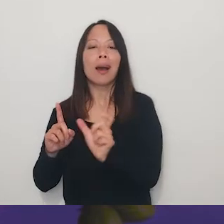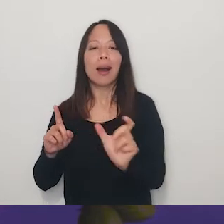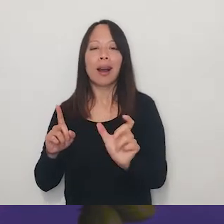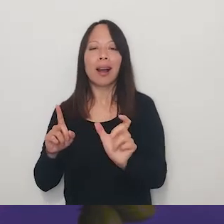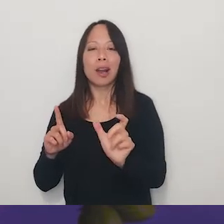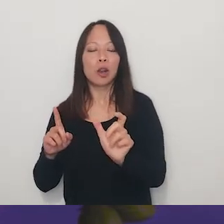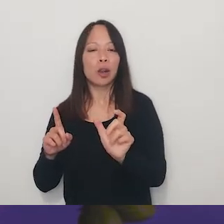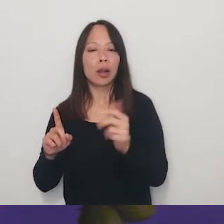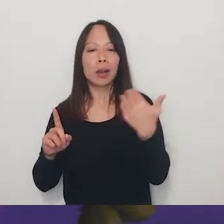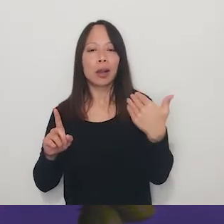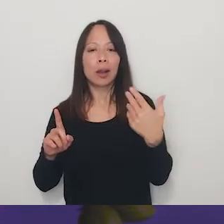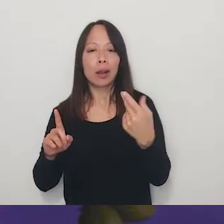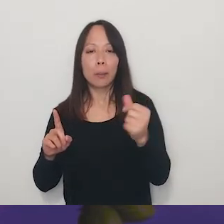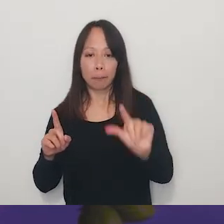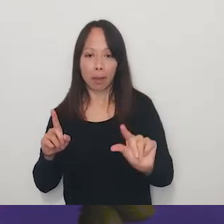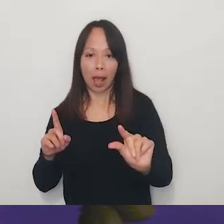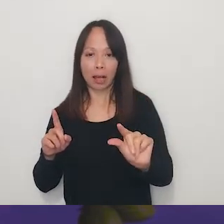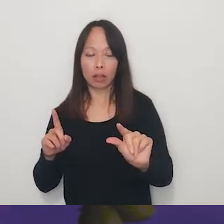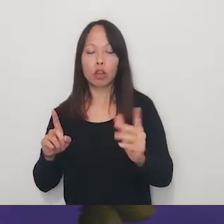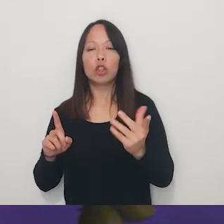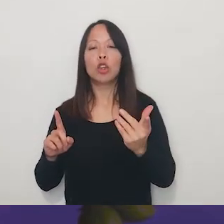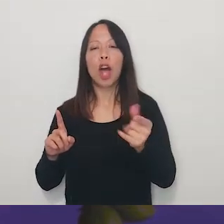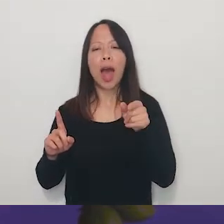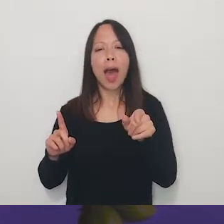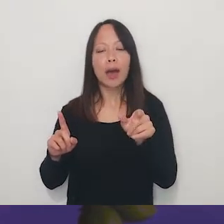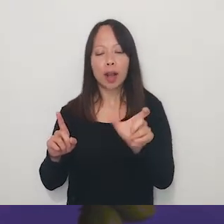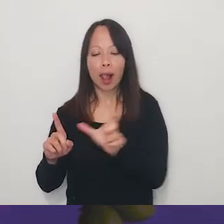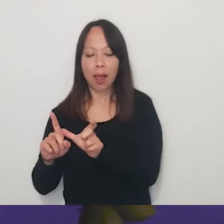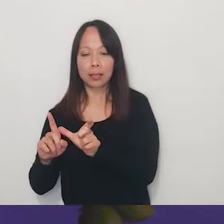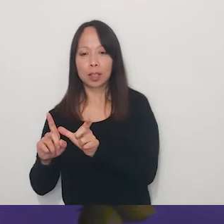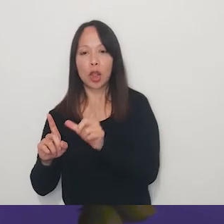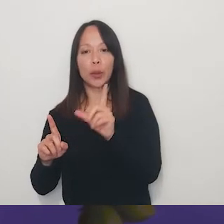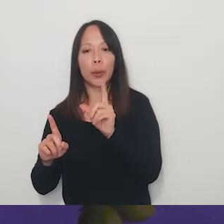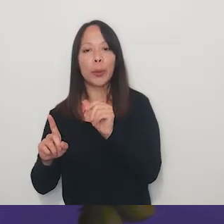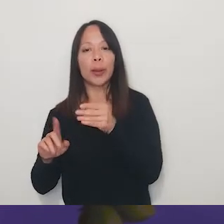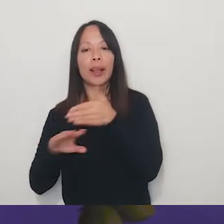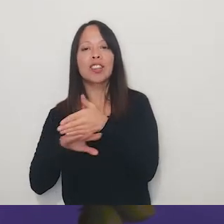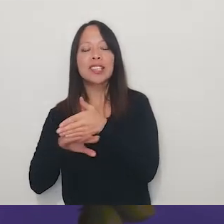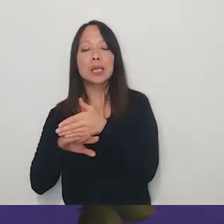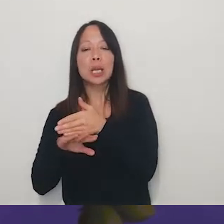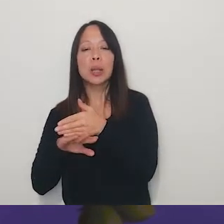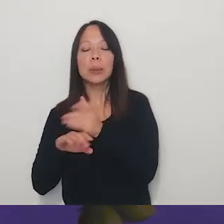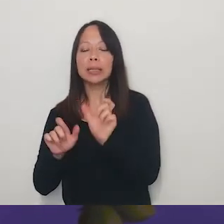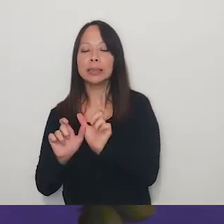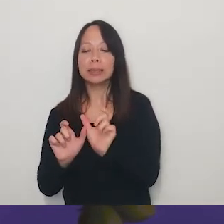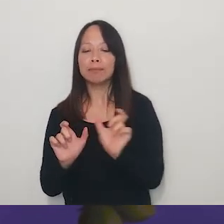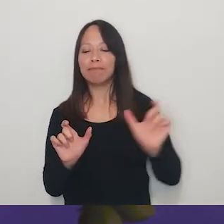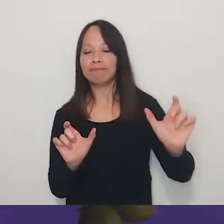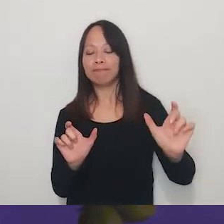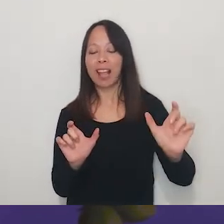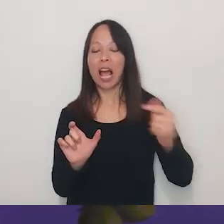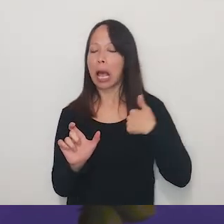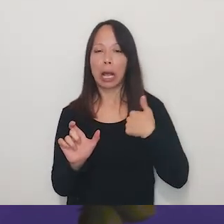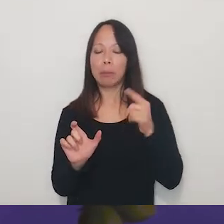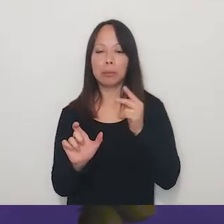es importante que la interpretación sea adecuada, porque al ser muy barato la secuencia, el exoma puede ser accesible, pero tener mala